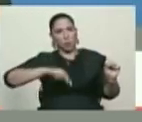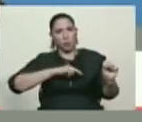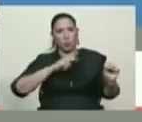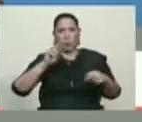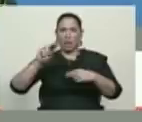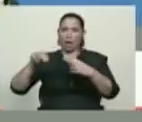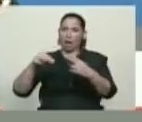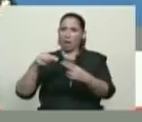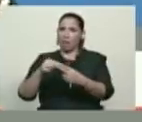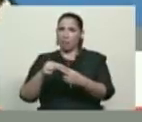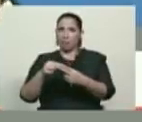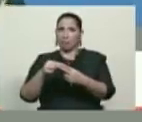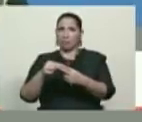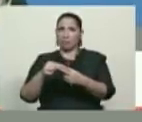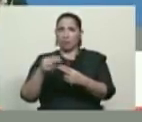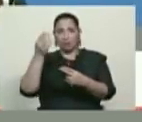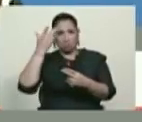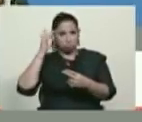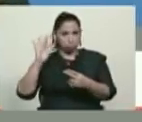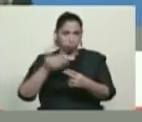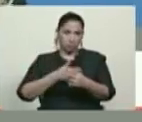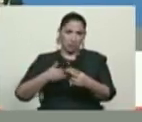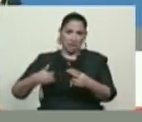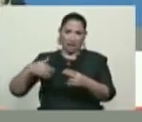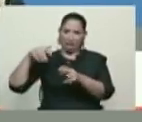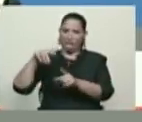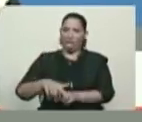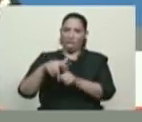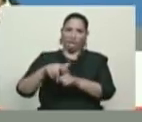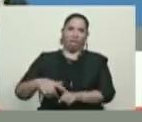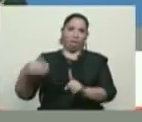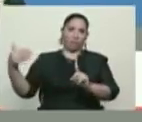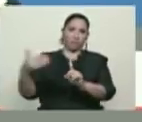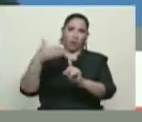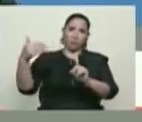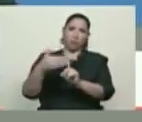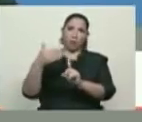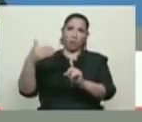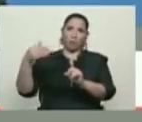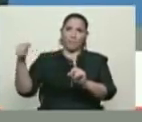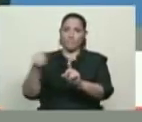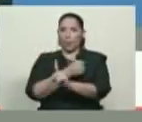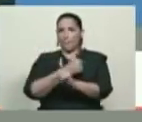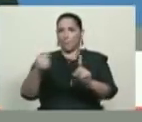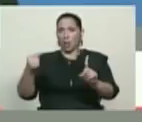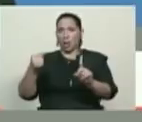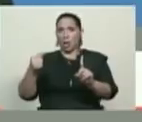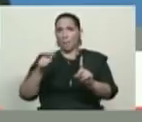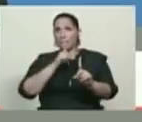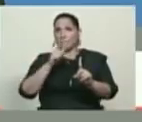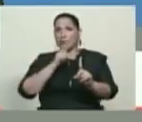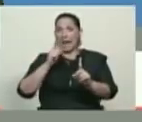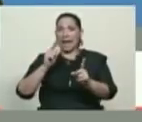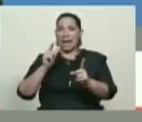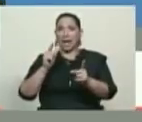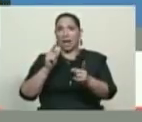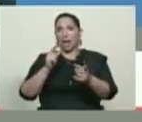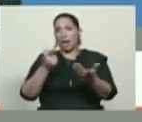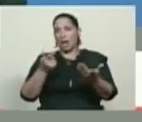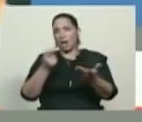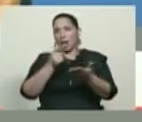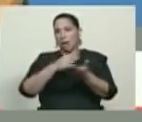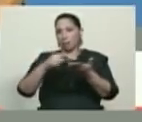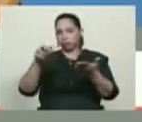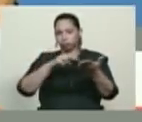nadie pretenda pisotearla, intervenirla, malinterpretarla, y la Carta de Naciones